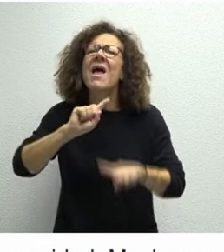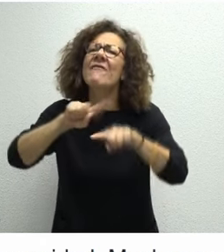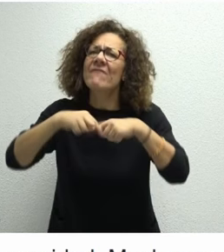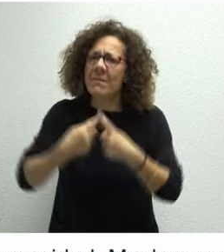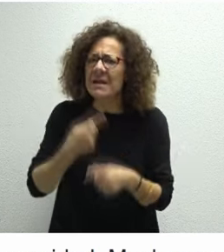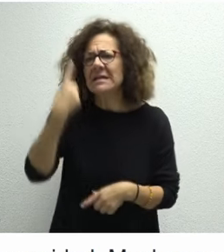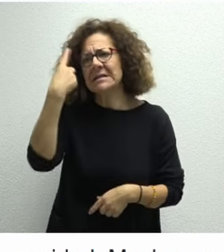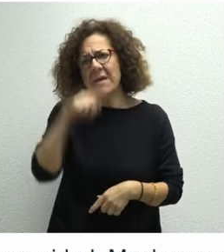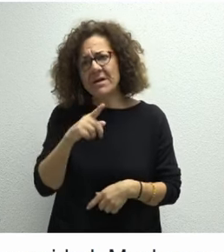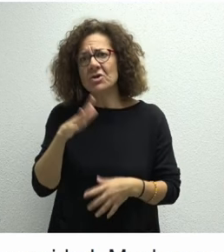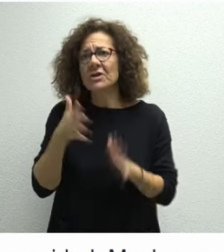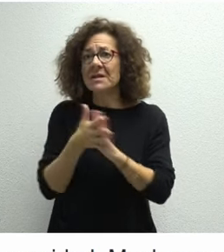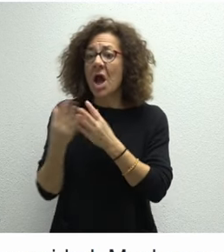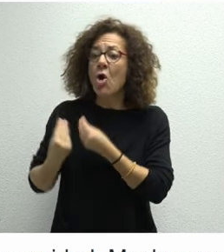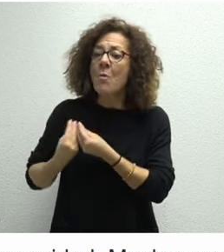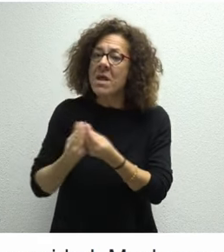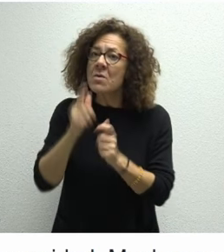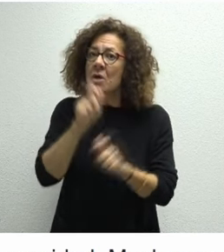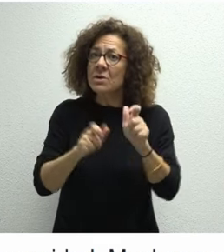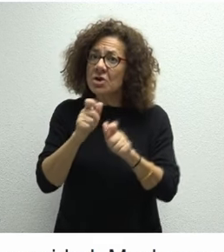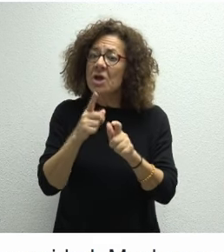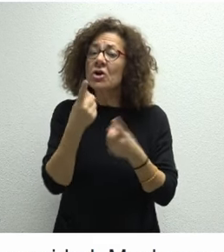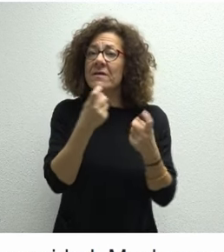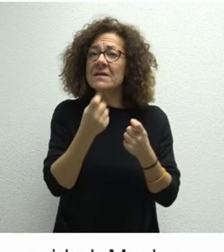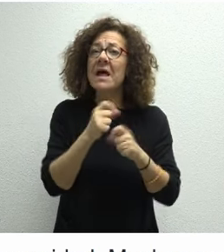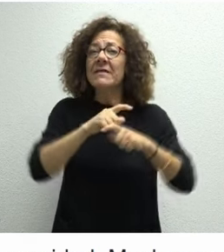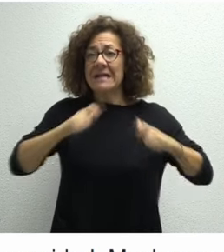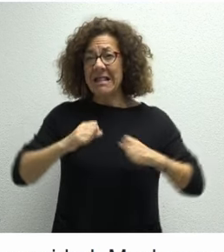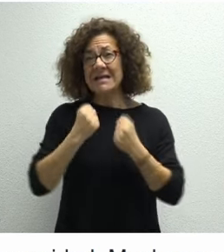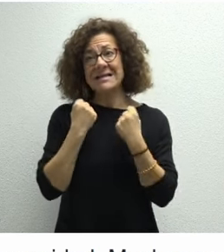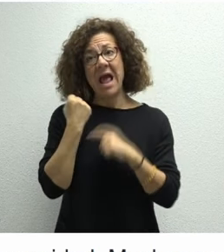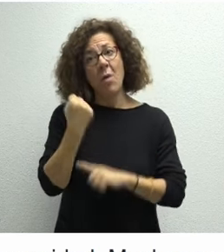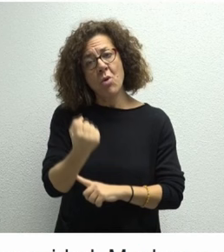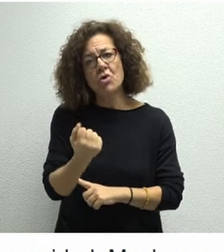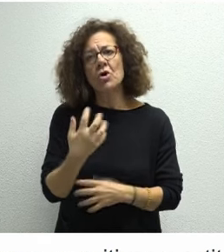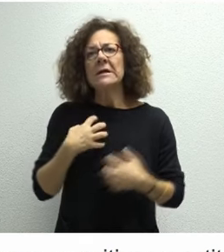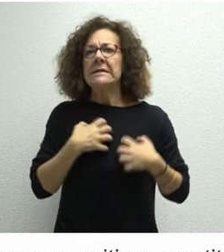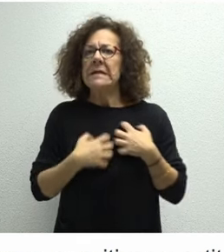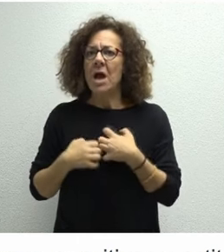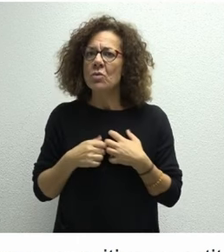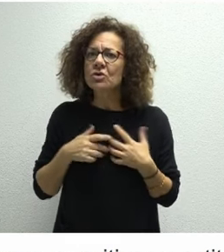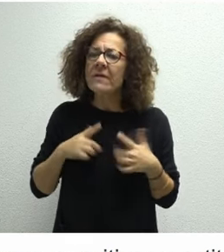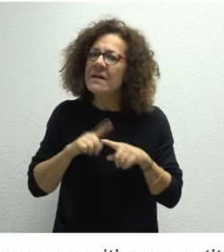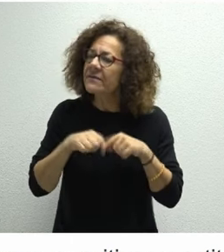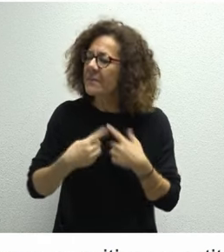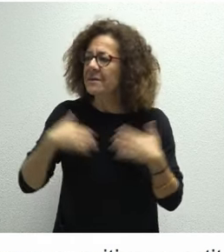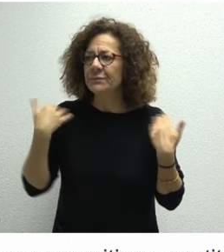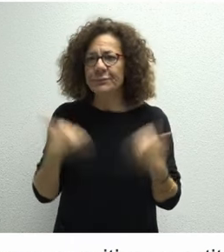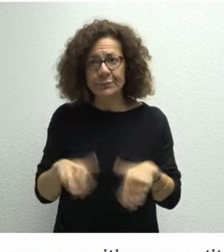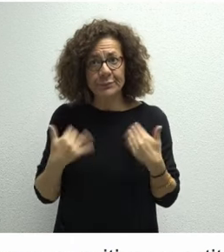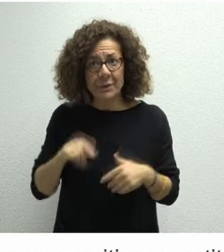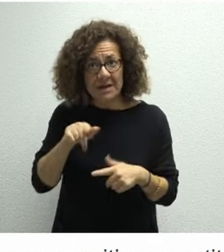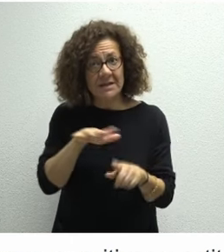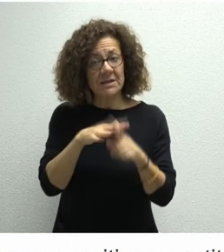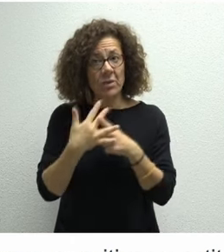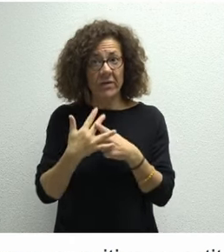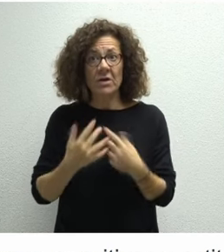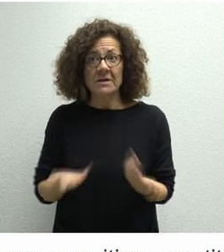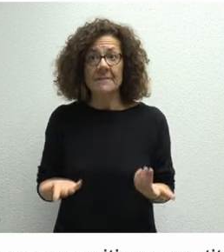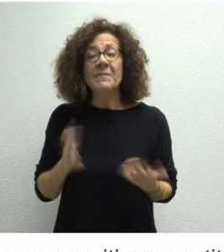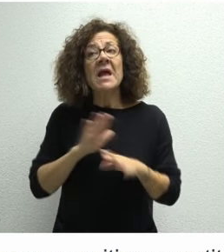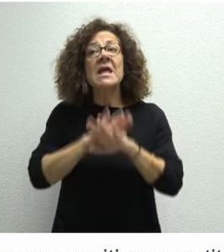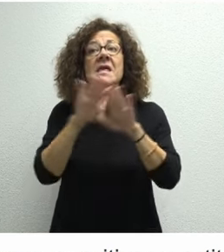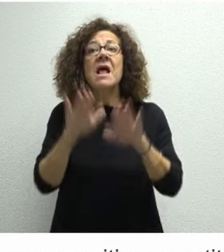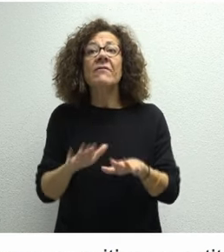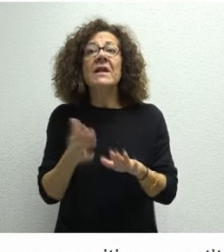bien sabéis los que acompañamos a personas con grandes necesidades de apoyo eh La angustia entre las familias es enorme en en estas situaciones y al